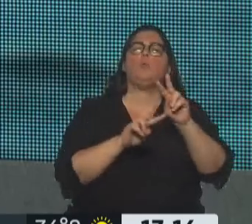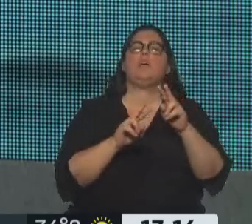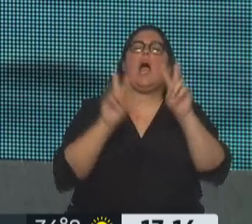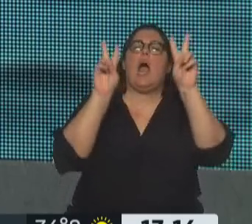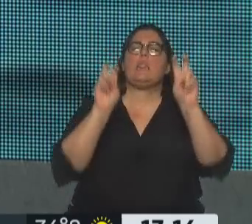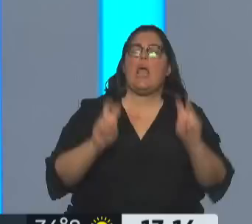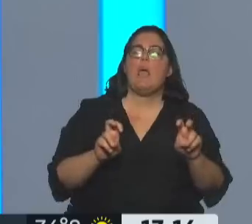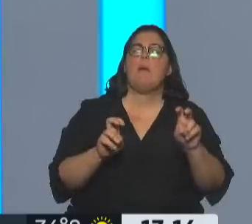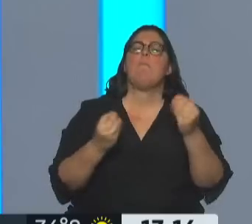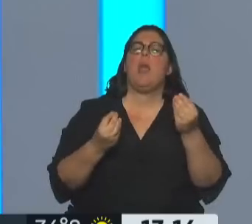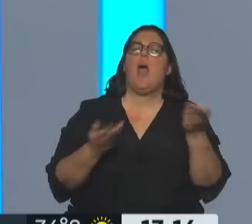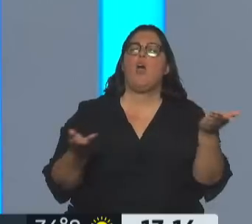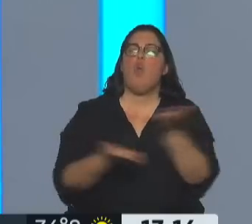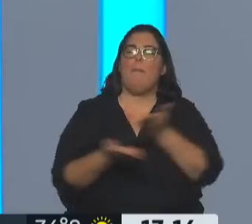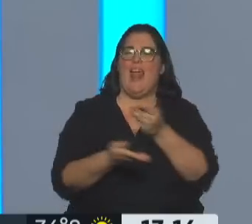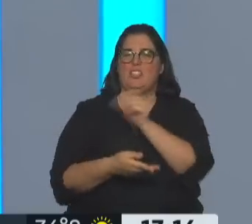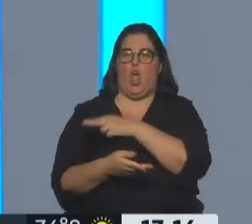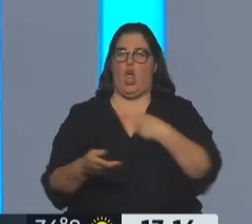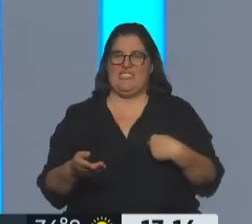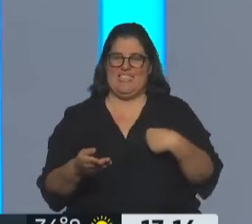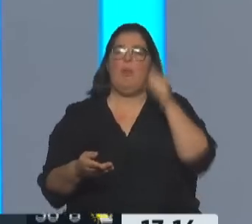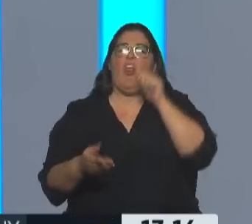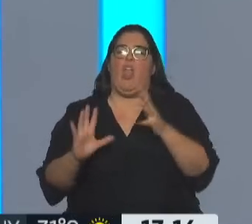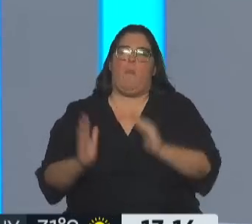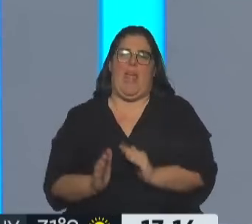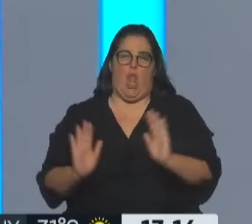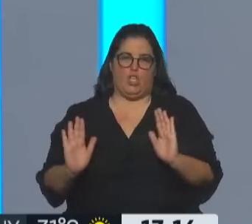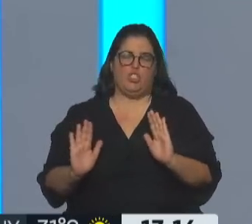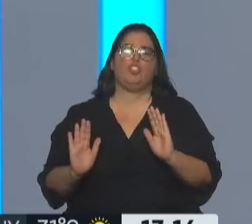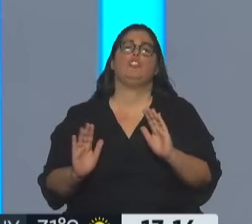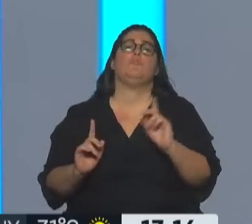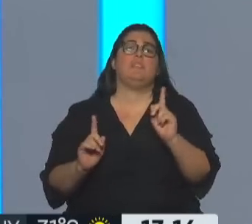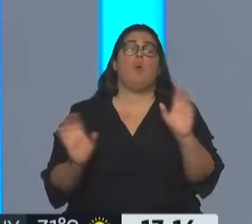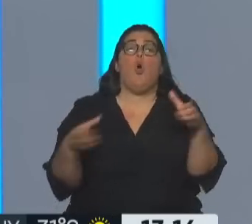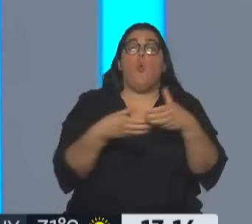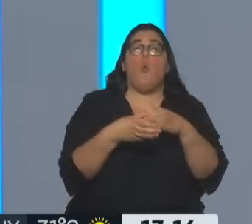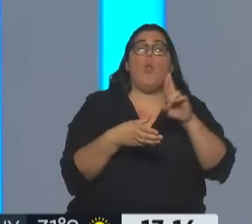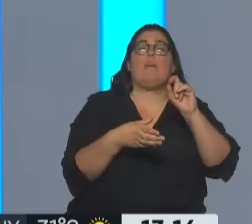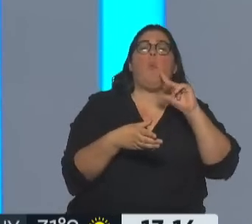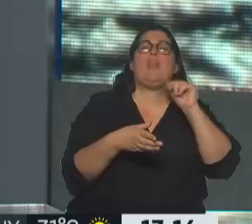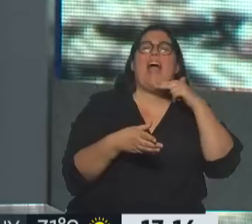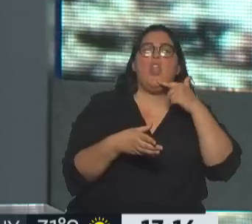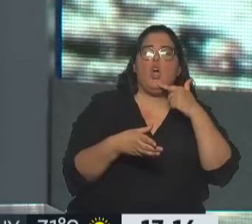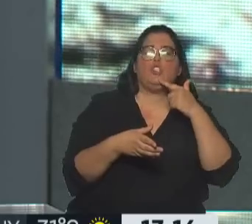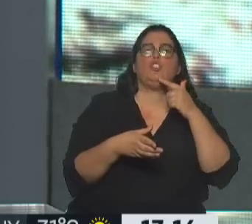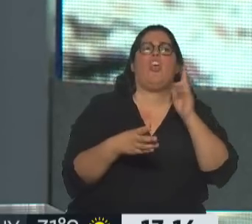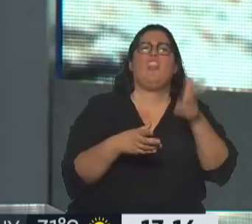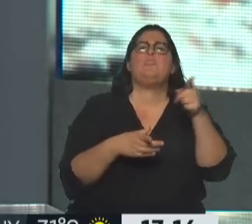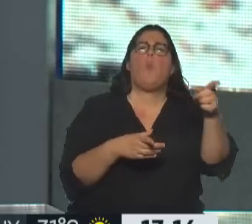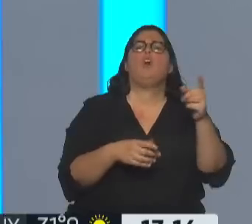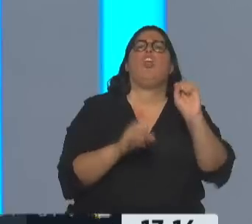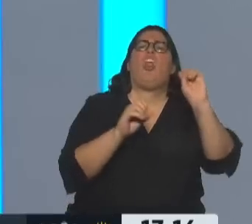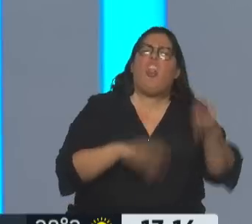poquito más de cooperación con China, o al menos de reducción de daños, y justamente fue la presión republicana que acusó a Biden de ser débil con China, la